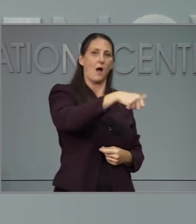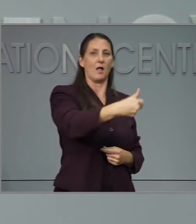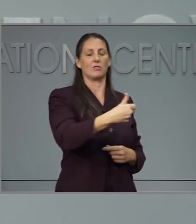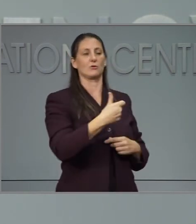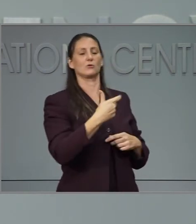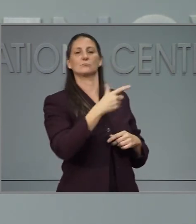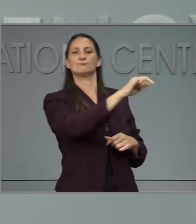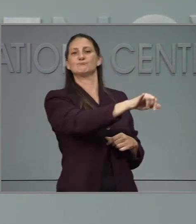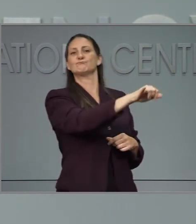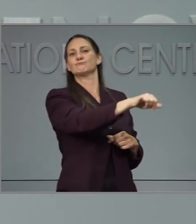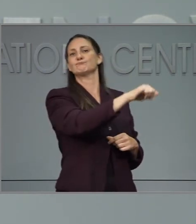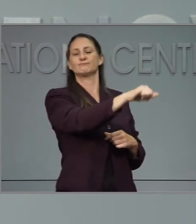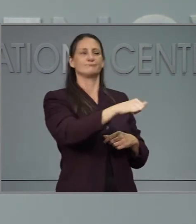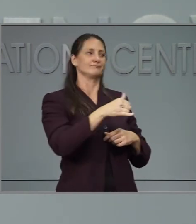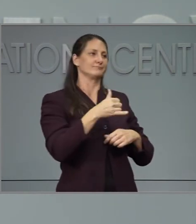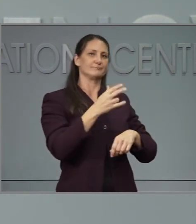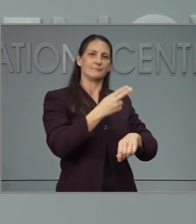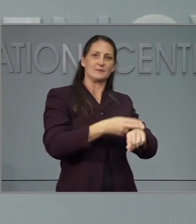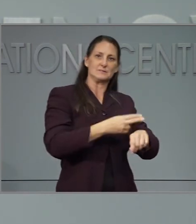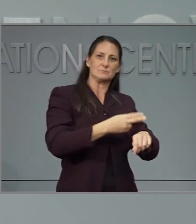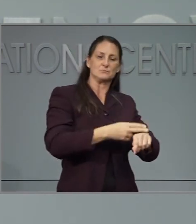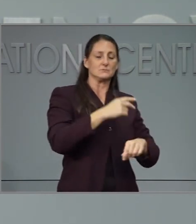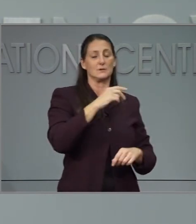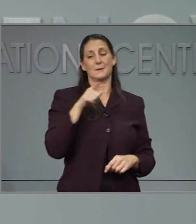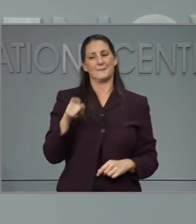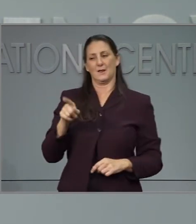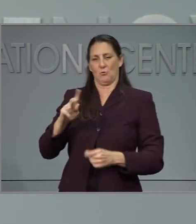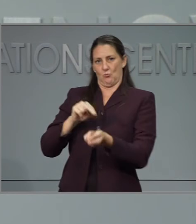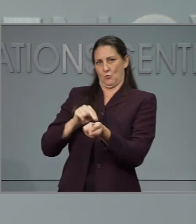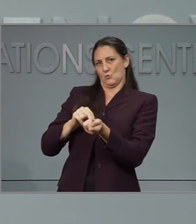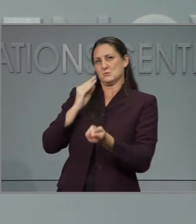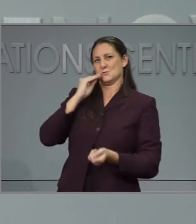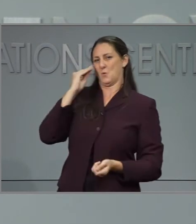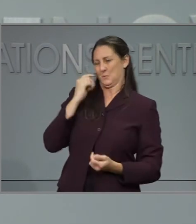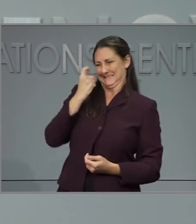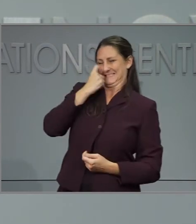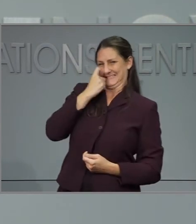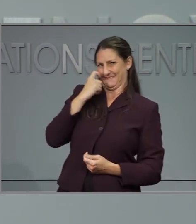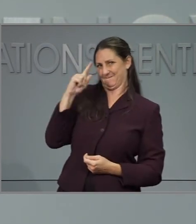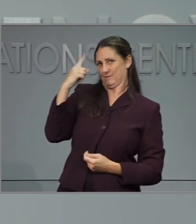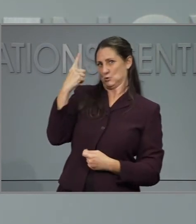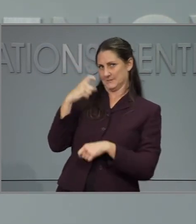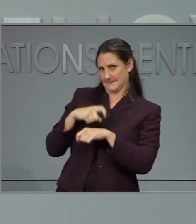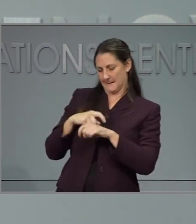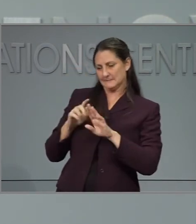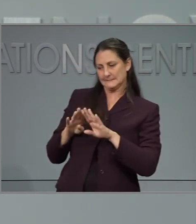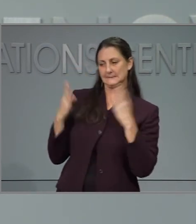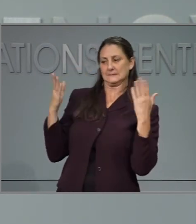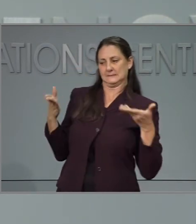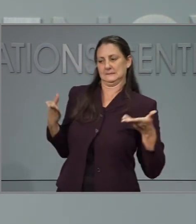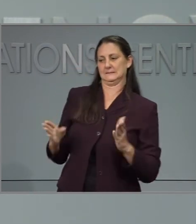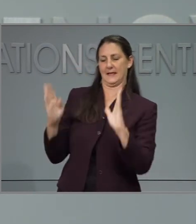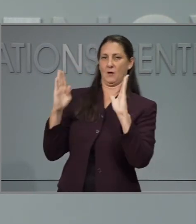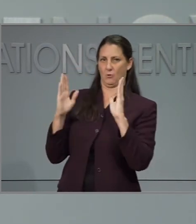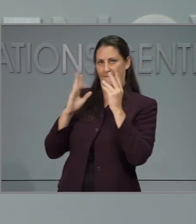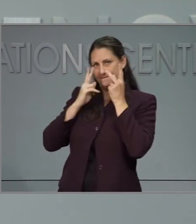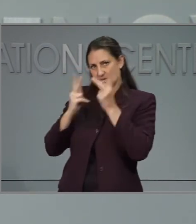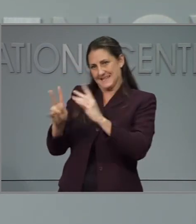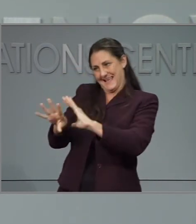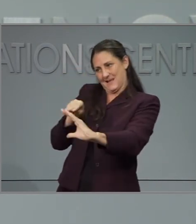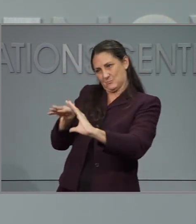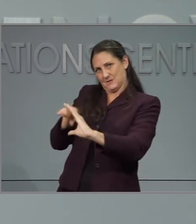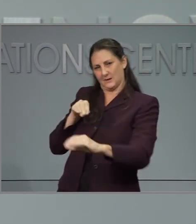permitido todavía en instituciones de enfermería especializada, porque esos residentes son los